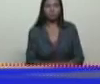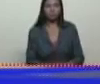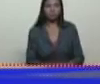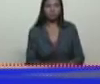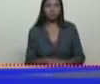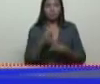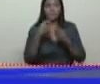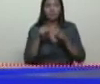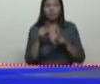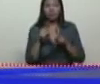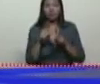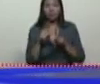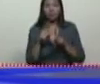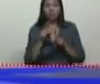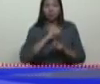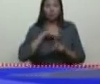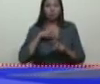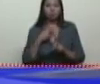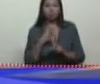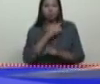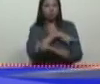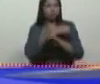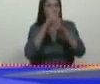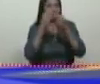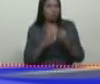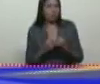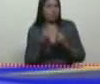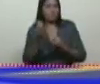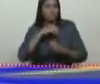Pero nosotros somos más duros que el odio.